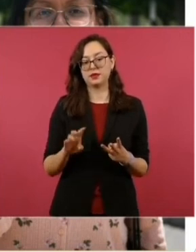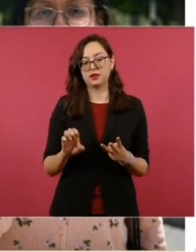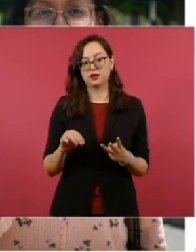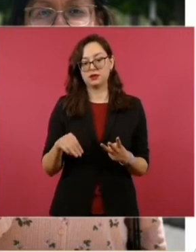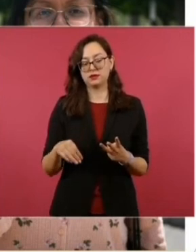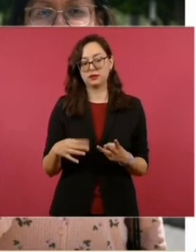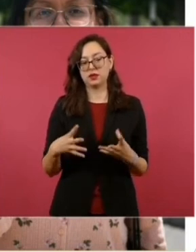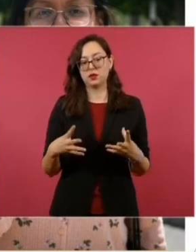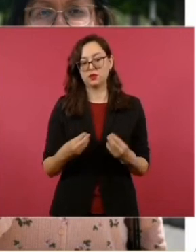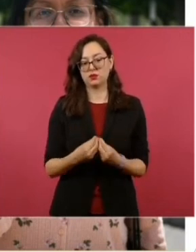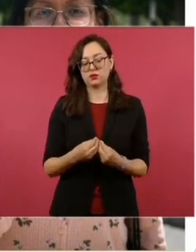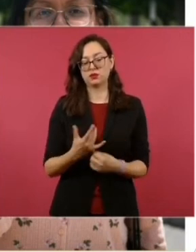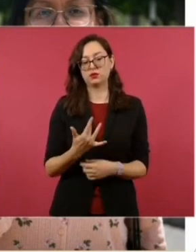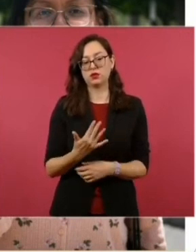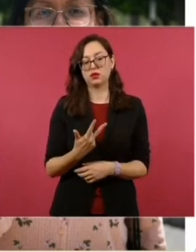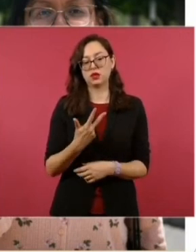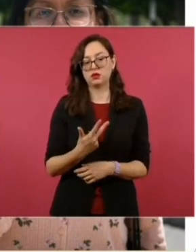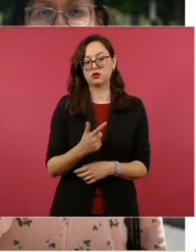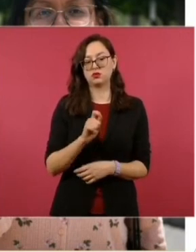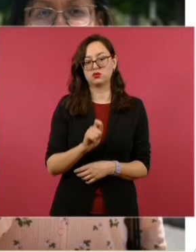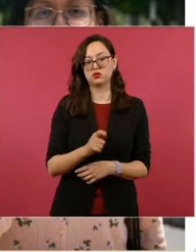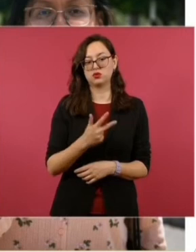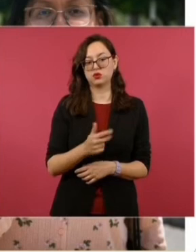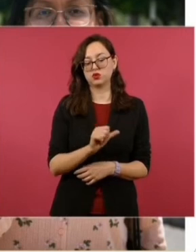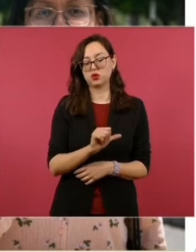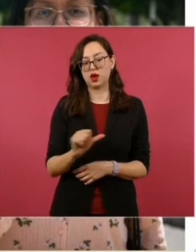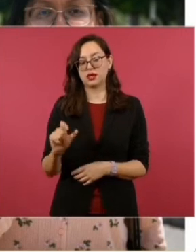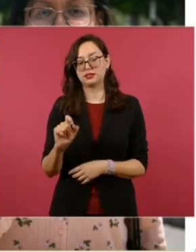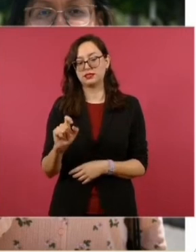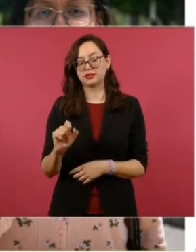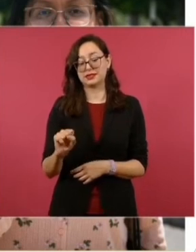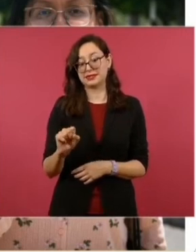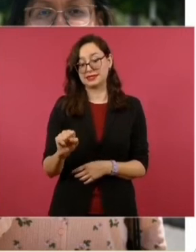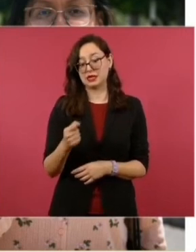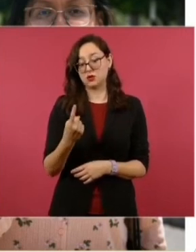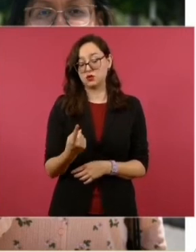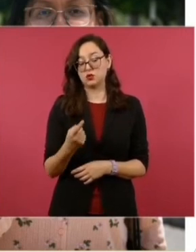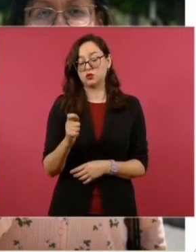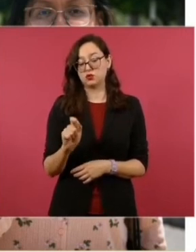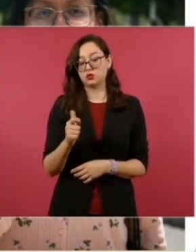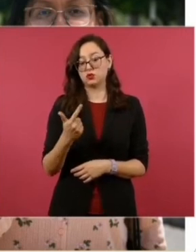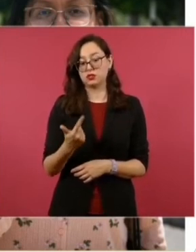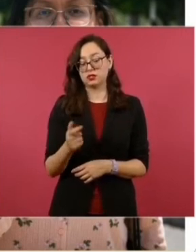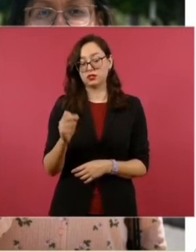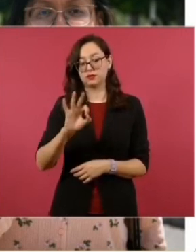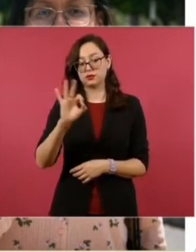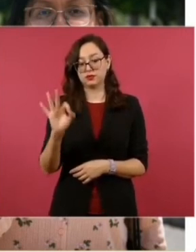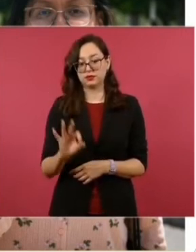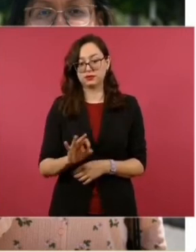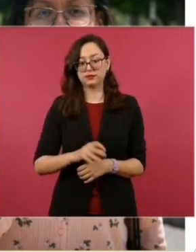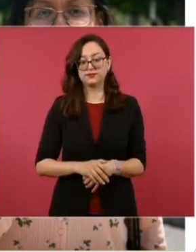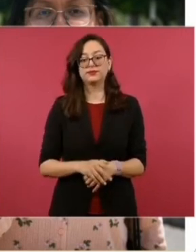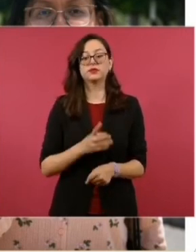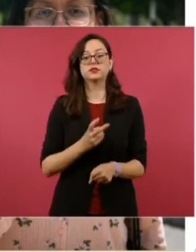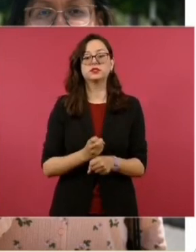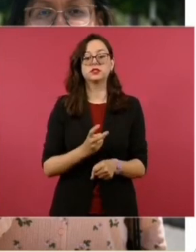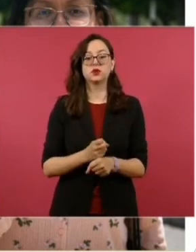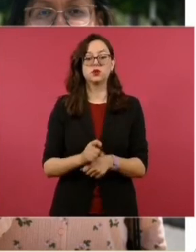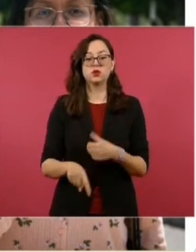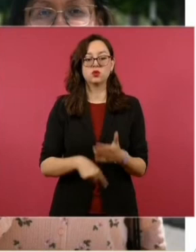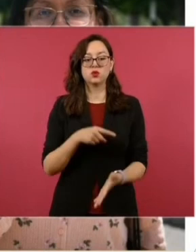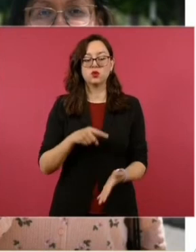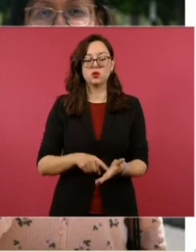61.7%. Después Eduardo Rivera por la coalición PAN PRI PRD en un rango de 31.2